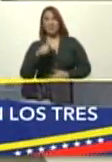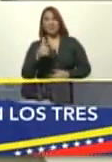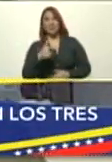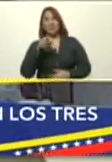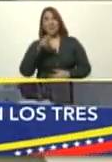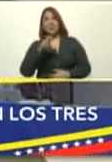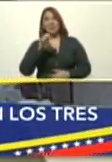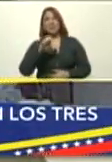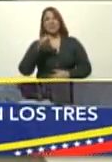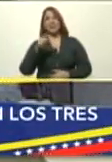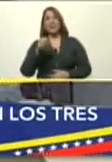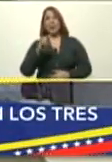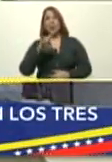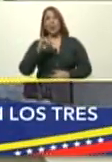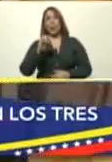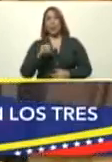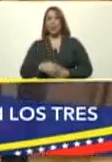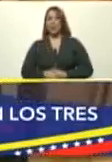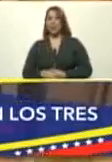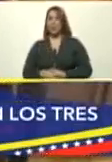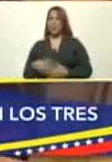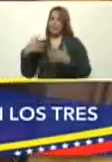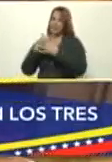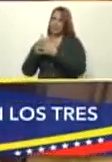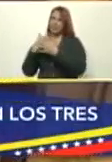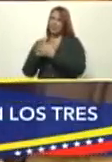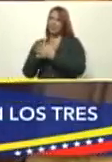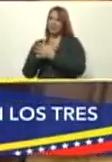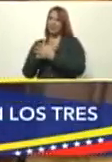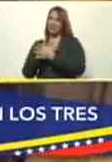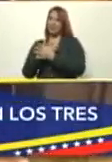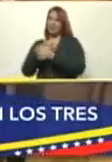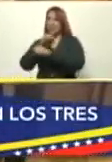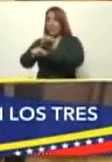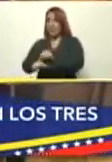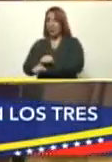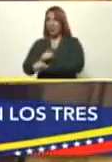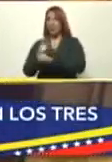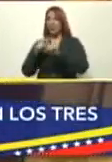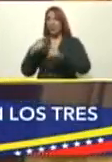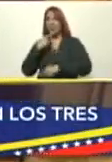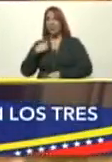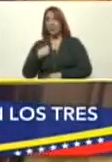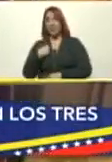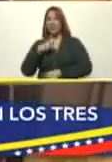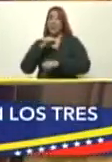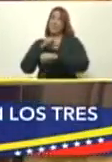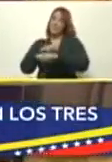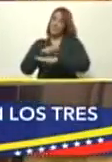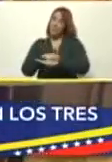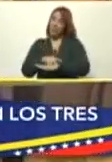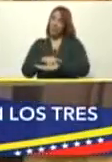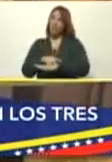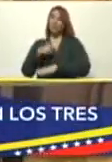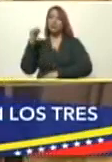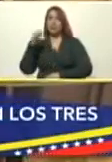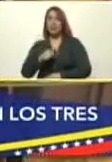Gregorevich Leopoldovich. Me confunde mucho con José Gregorio, y he dicho que médico sí, pero ni andino ni santo,